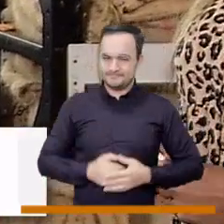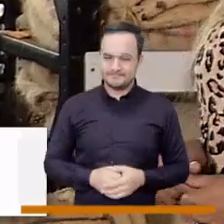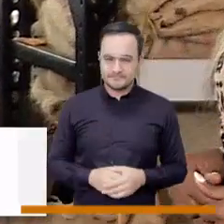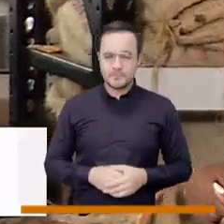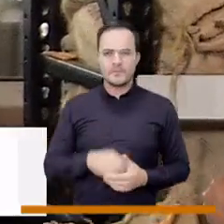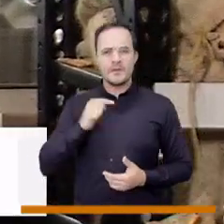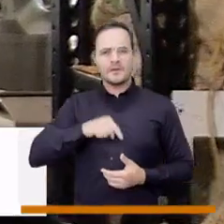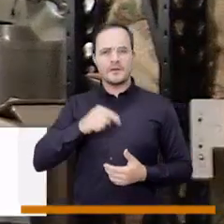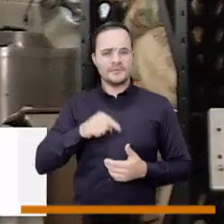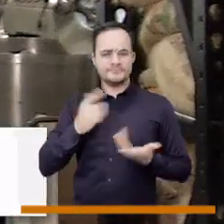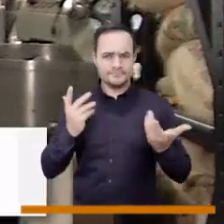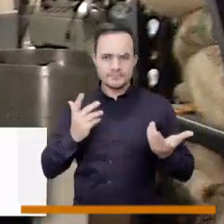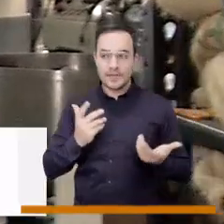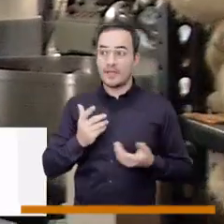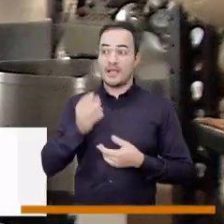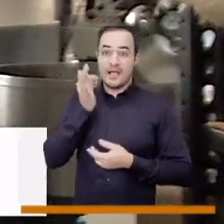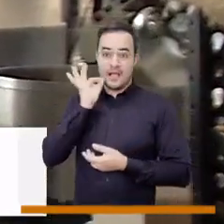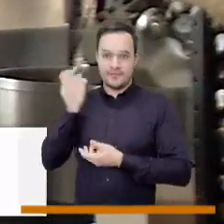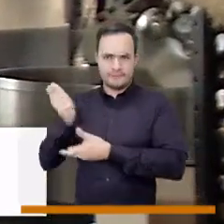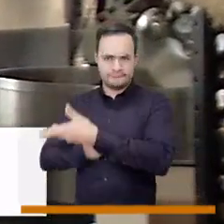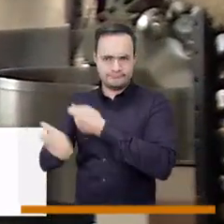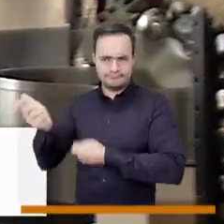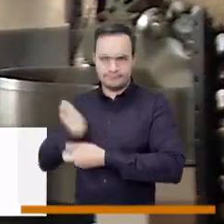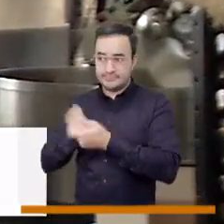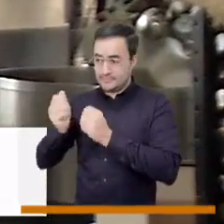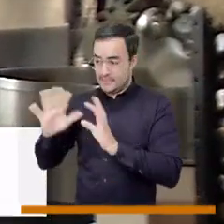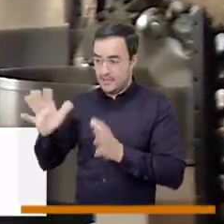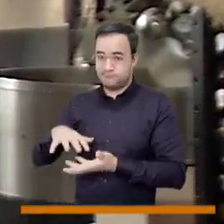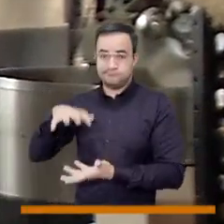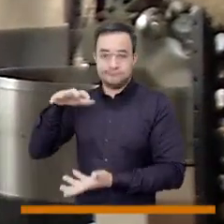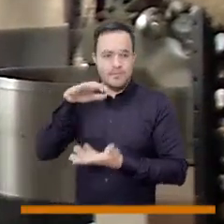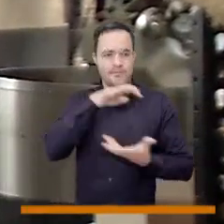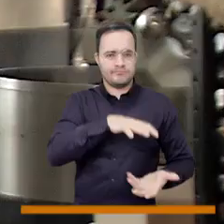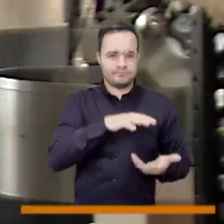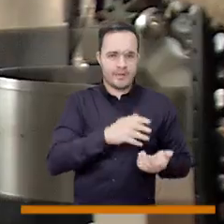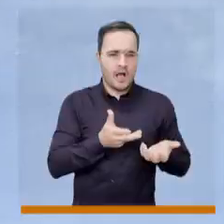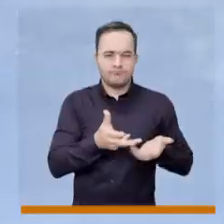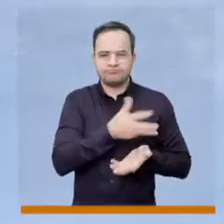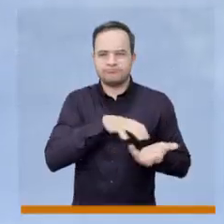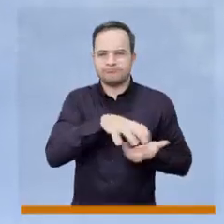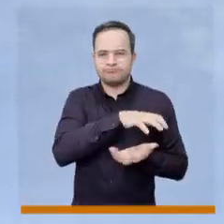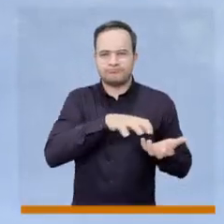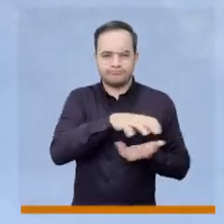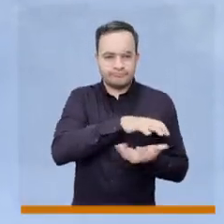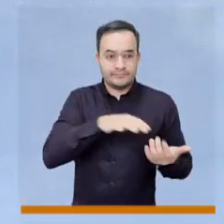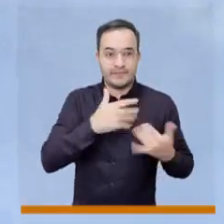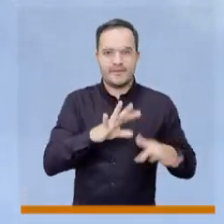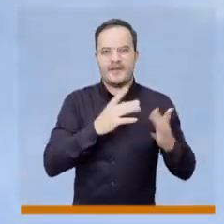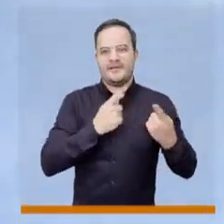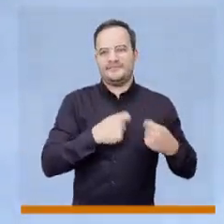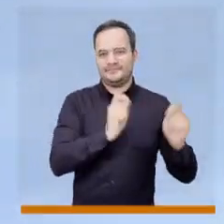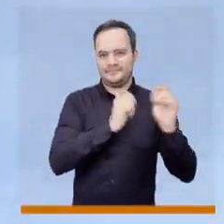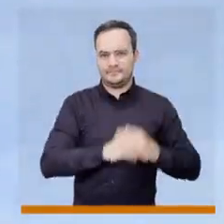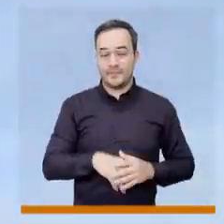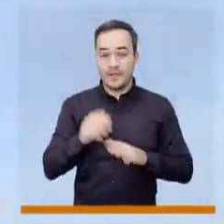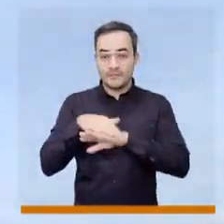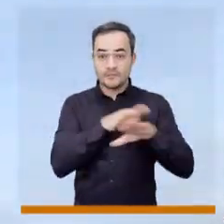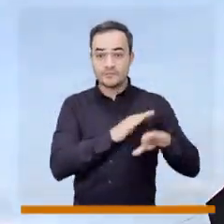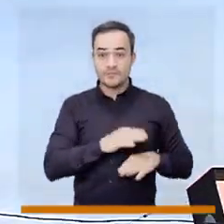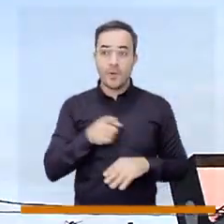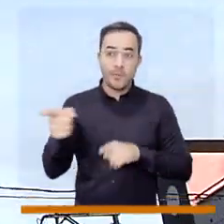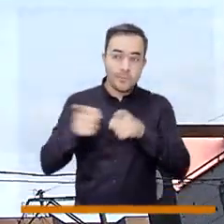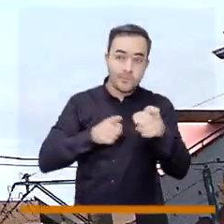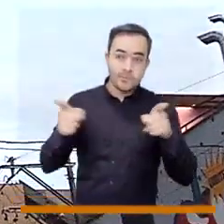somos una tostadora de cafés especiales. Tenemos la gran fortuna de recibir alrededor de